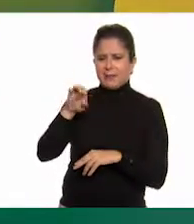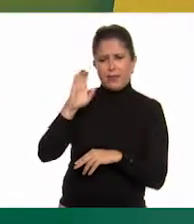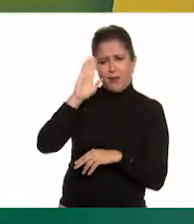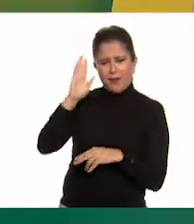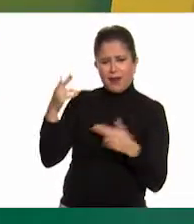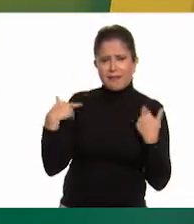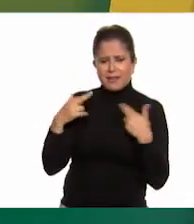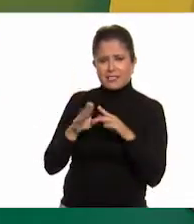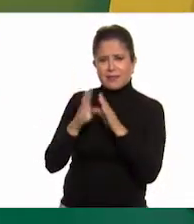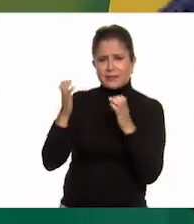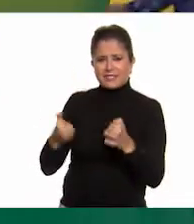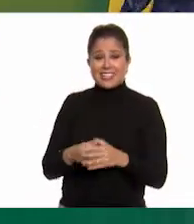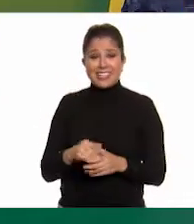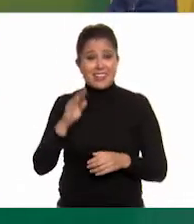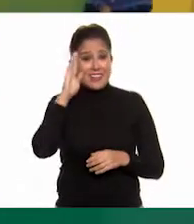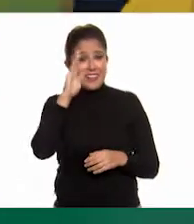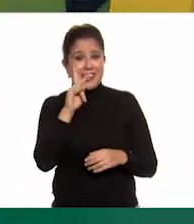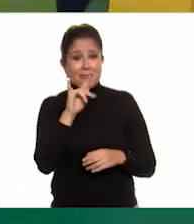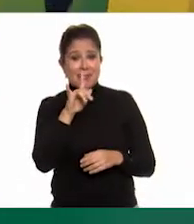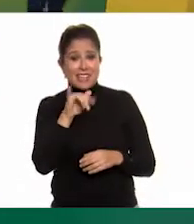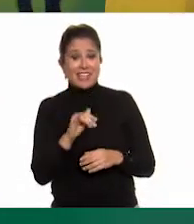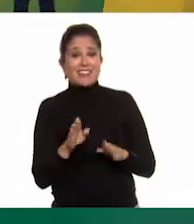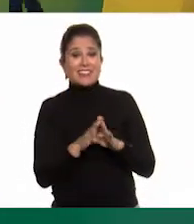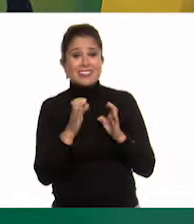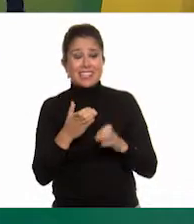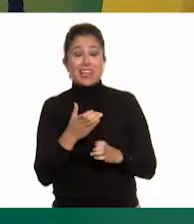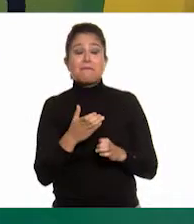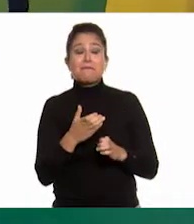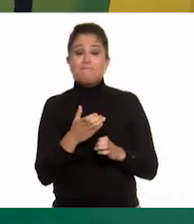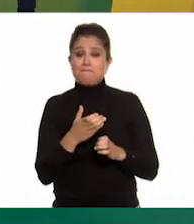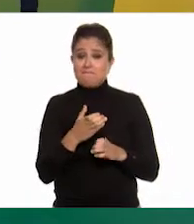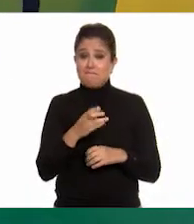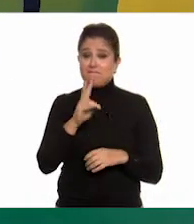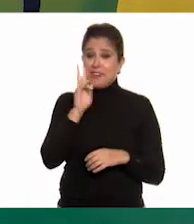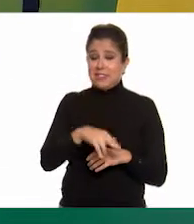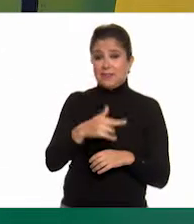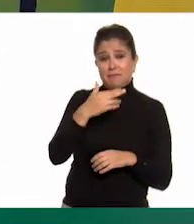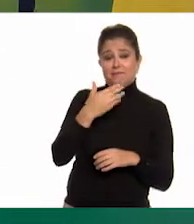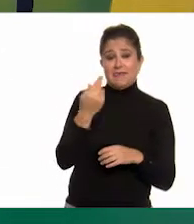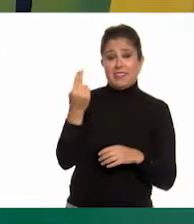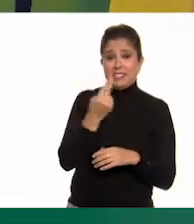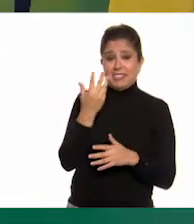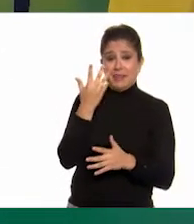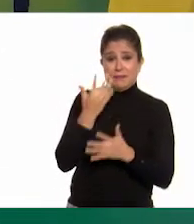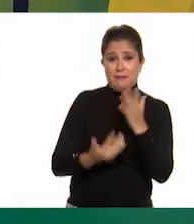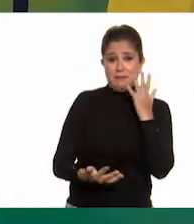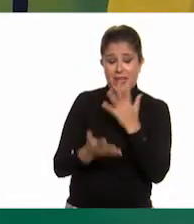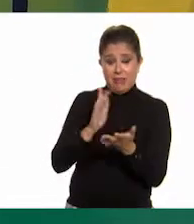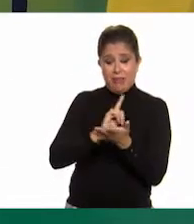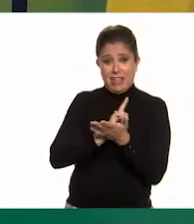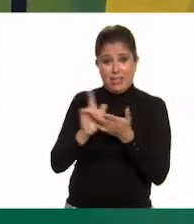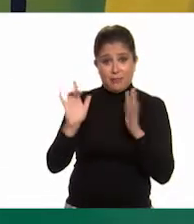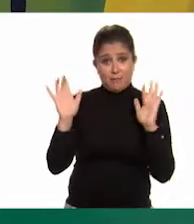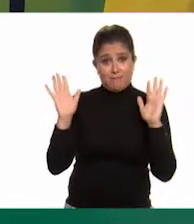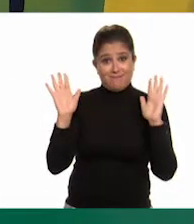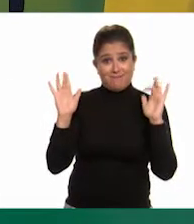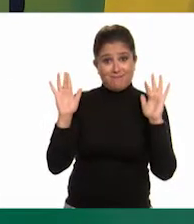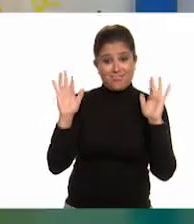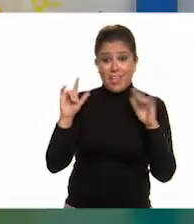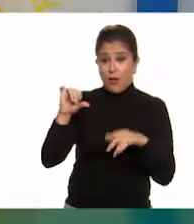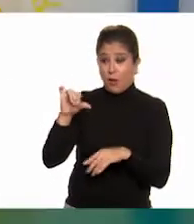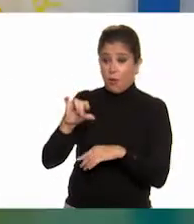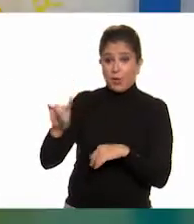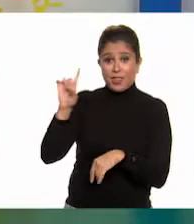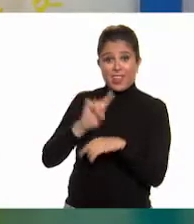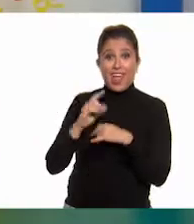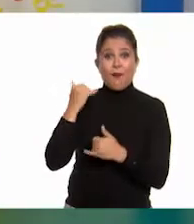maestra, ¿cómo estás? Hola, Pili. Muy, muy bien. Y efectivamente, necesitamos las manos que estén bien limpiecitas porque el día de hoy